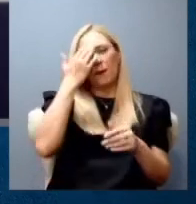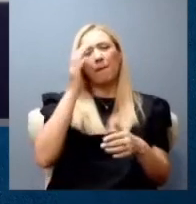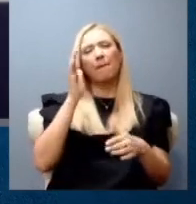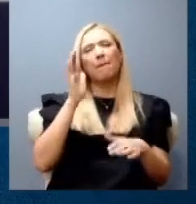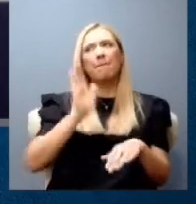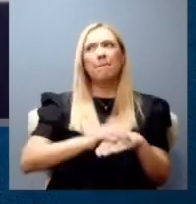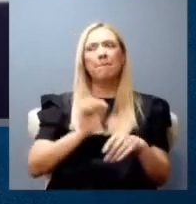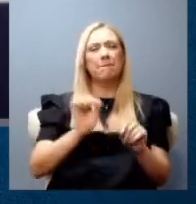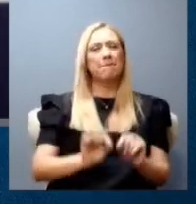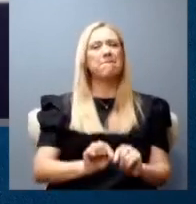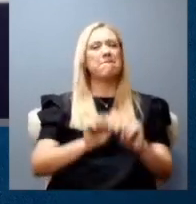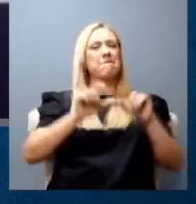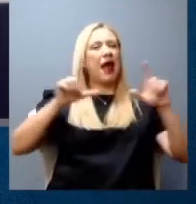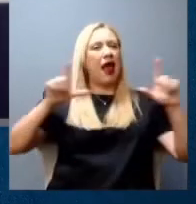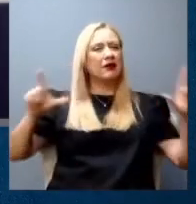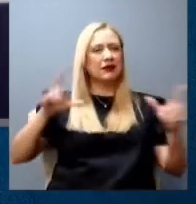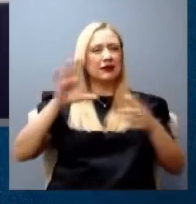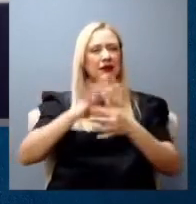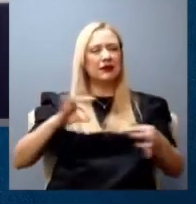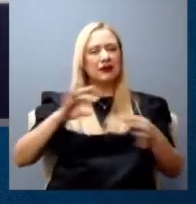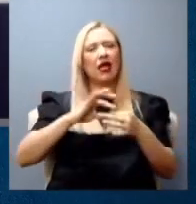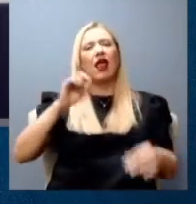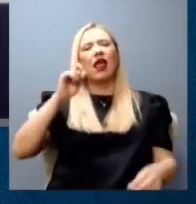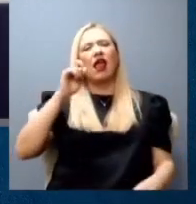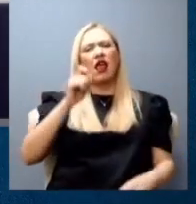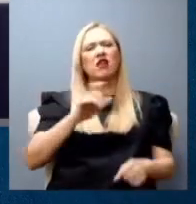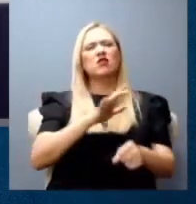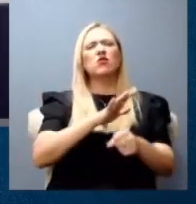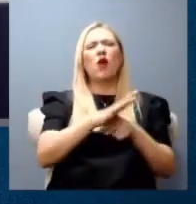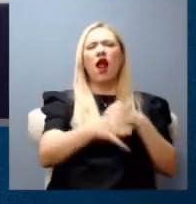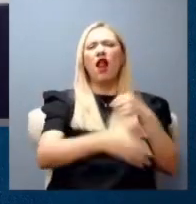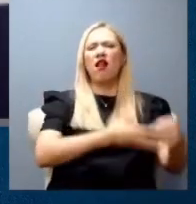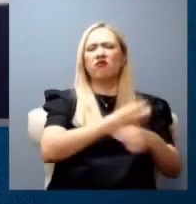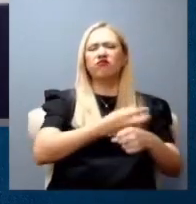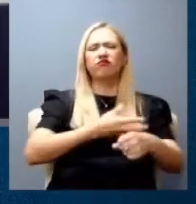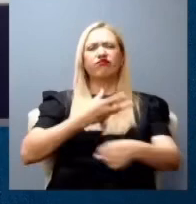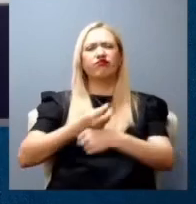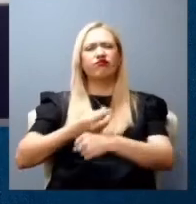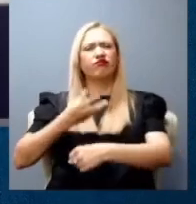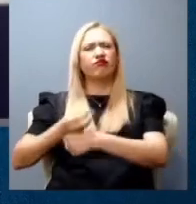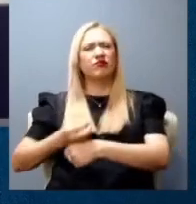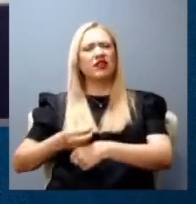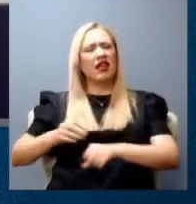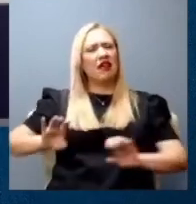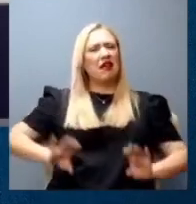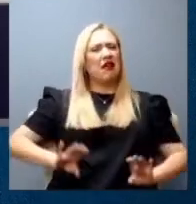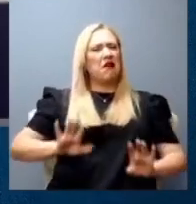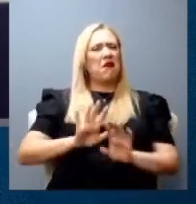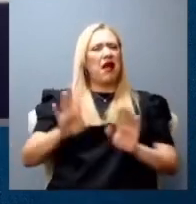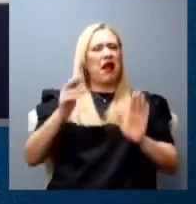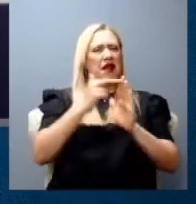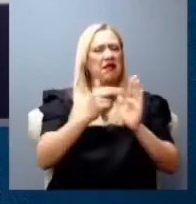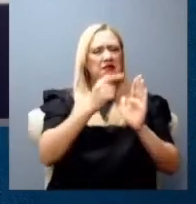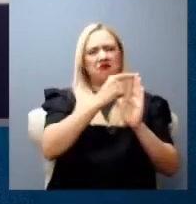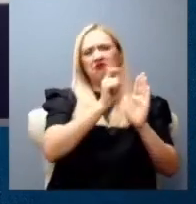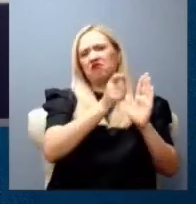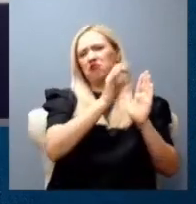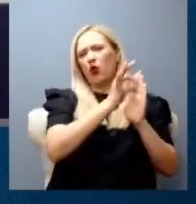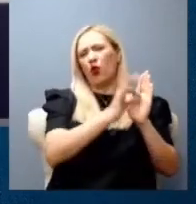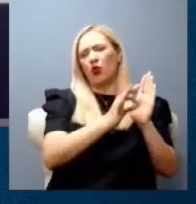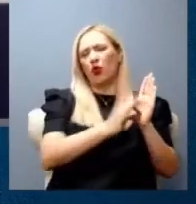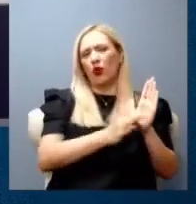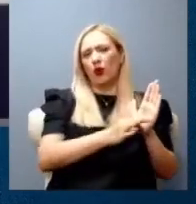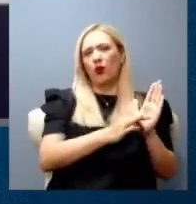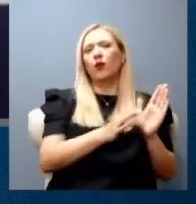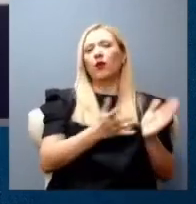pena ahondar en cuáles son el tipo de reparaciones que son fundamentales cuando se habla de justicia transicional y también de la